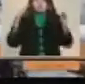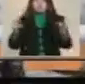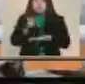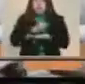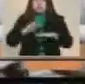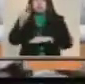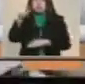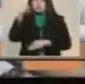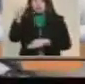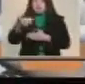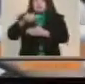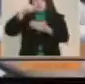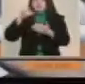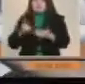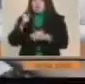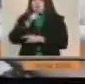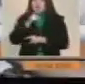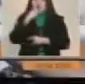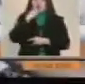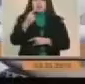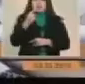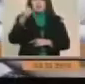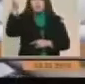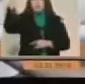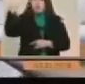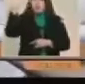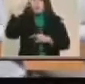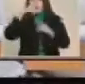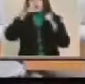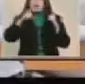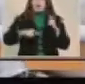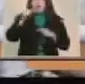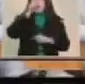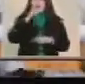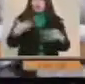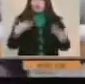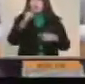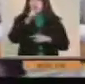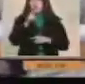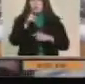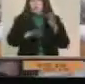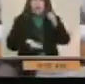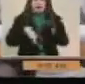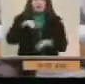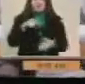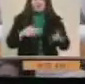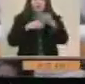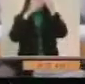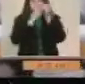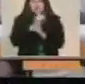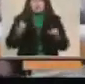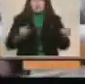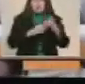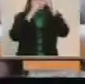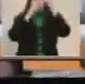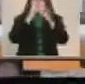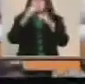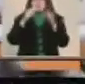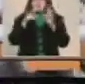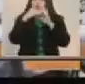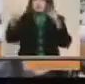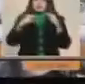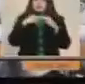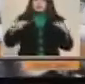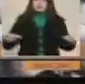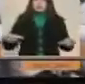nacional a que retroceda no a que retroceda como lo ha hecho con la luz y el agua sino a que retroceda en su Avance en contra de la democracia en contra la dignidad de los venezolanos